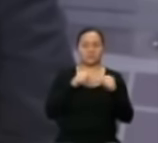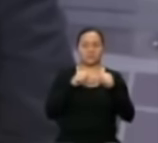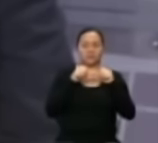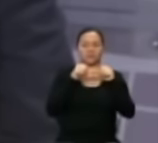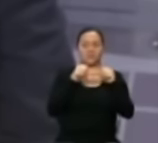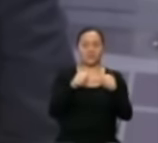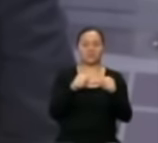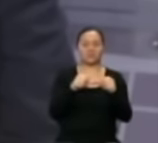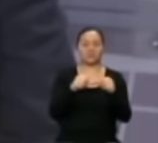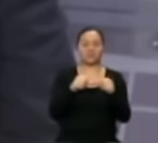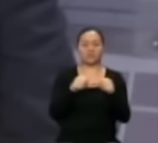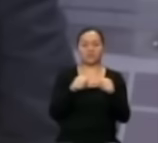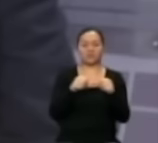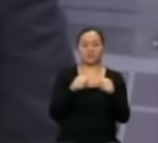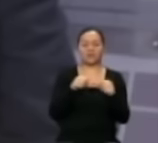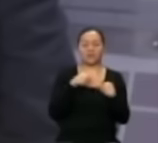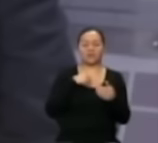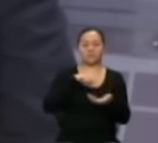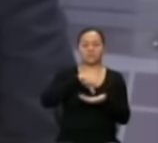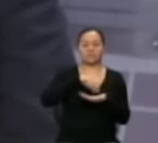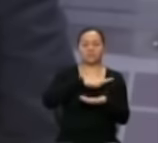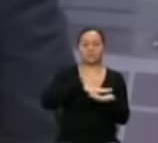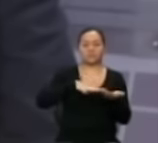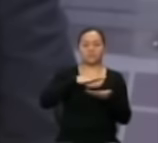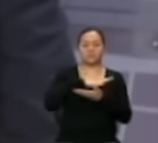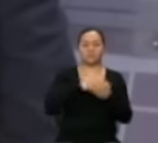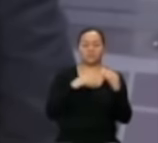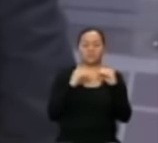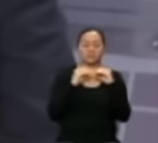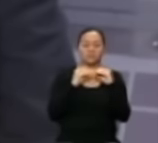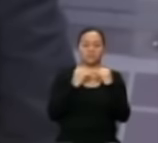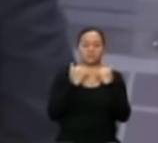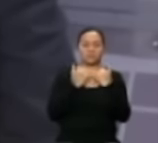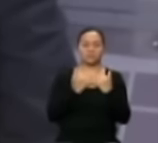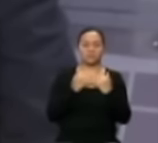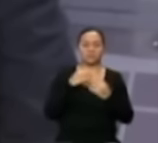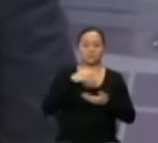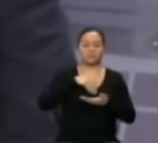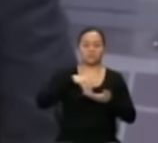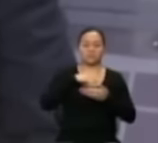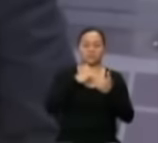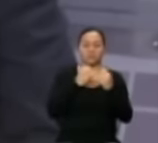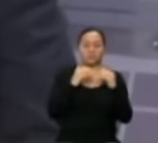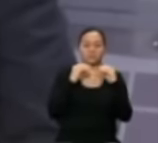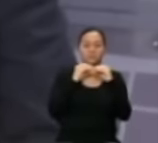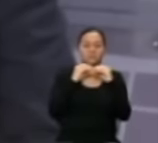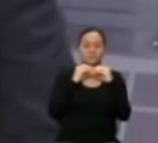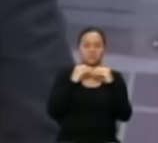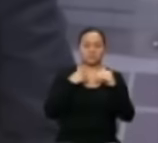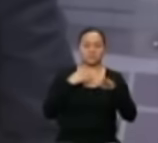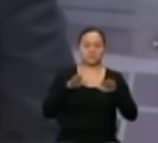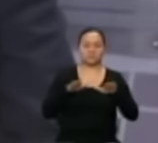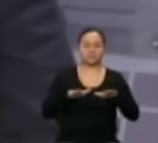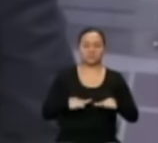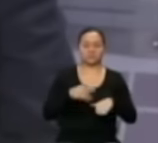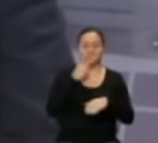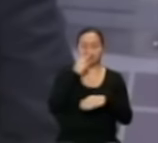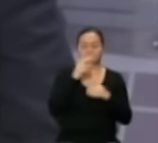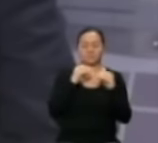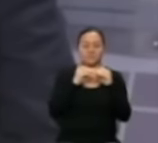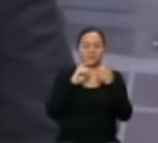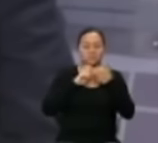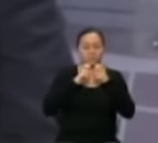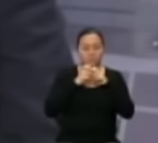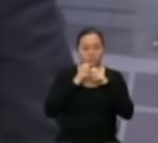zonas urbanas que se deben principalmente a que los suelos que estaban, sobre los que estaban asentados tuvieron